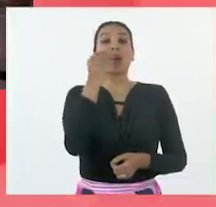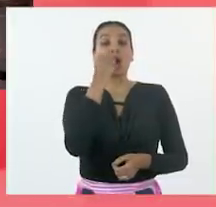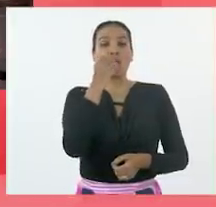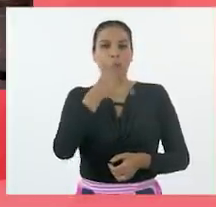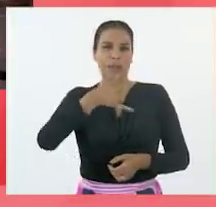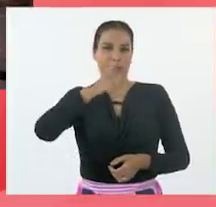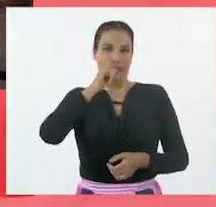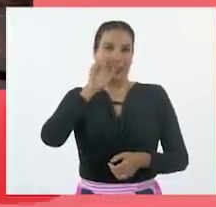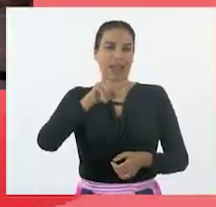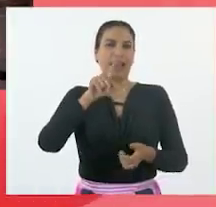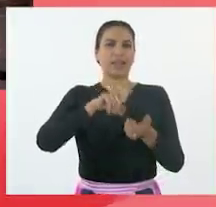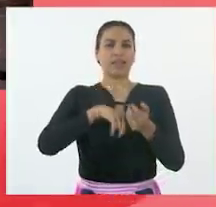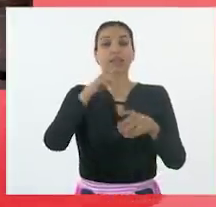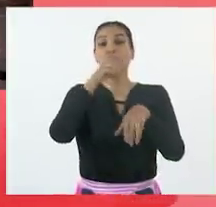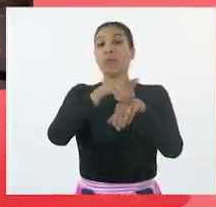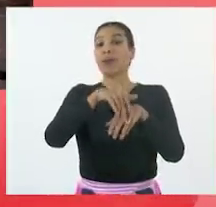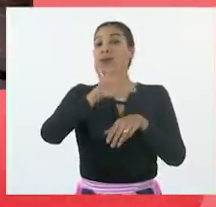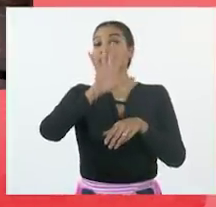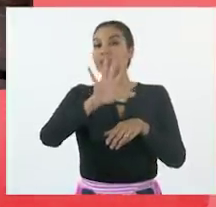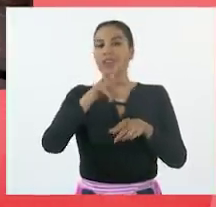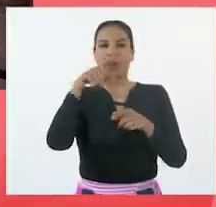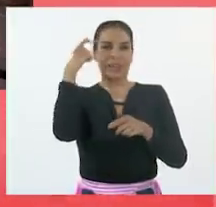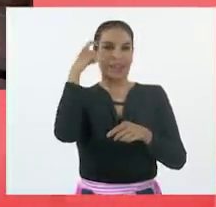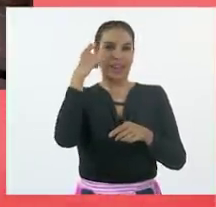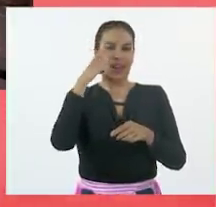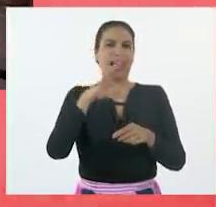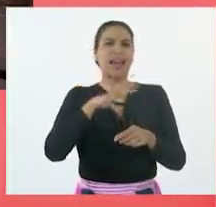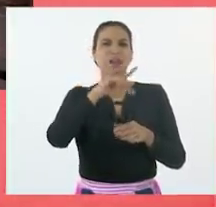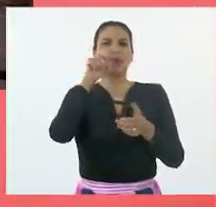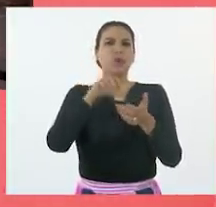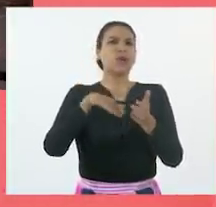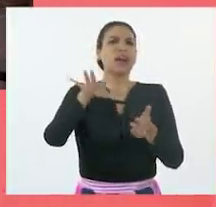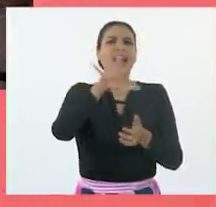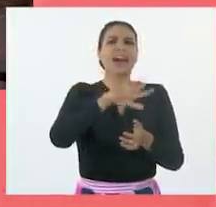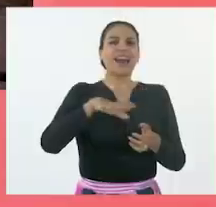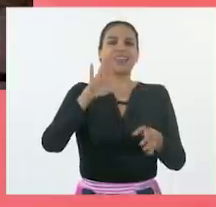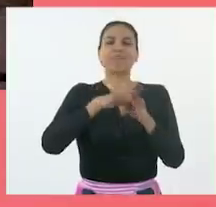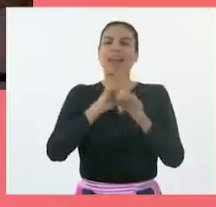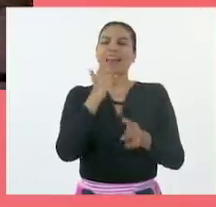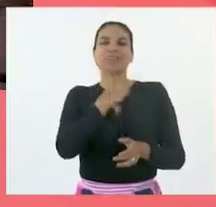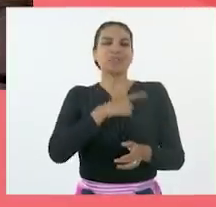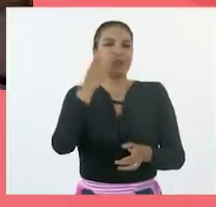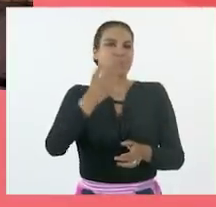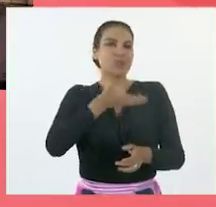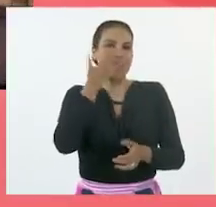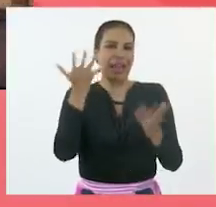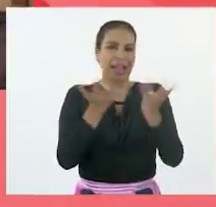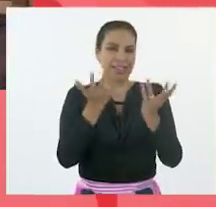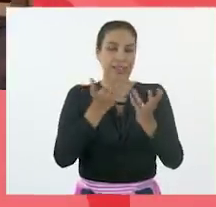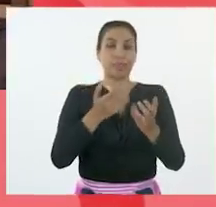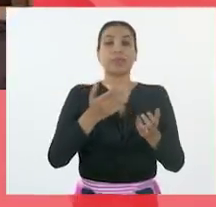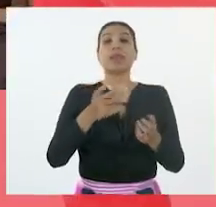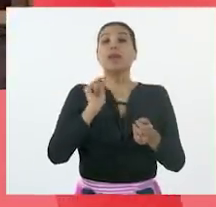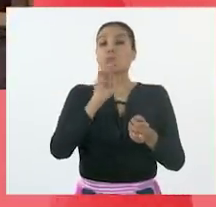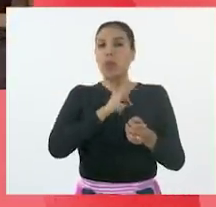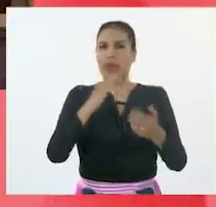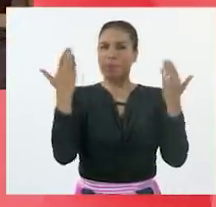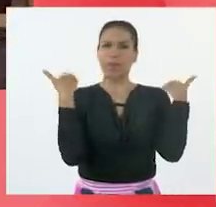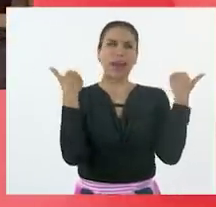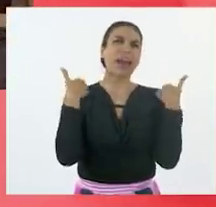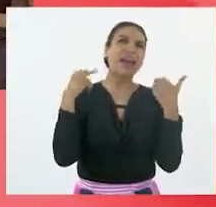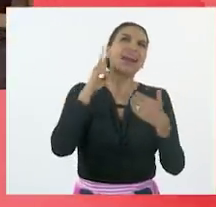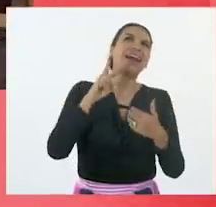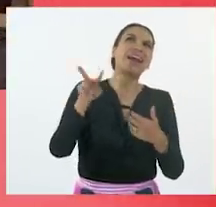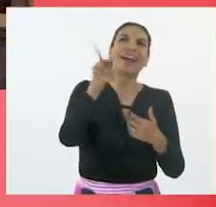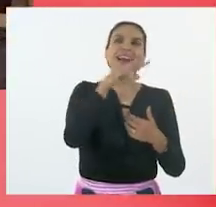beber se trata, en la posición número 5 los queretanos nos llevan a uno de sus lugares consentidos para hacerlo, donde también podrás pasear y